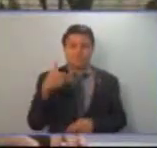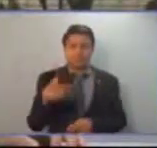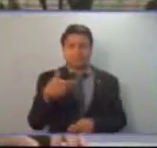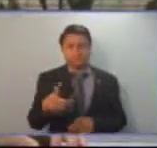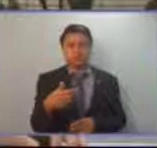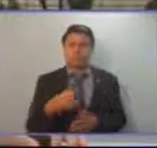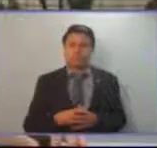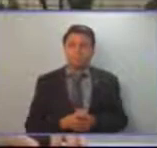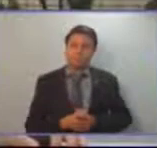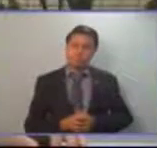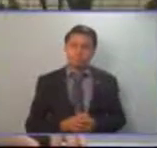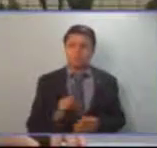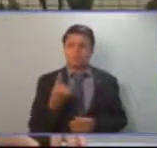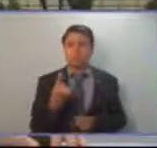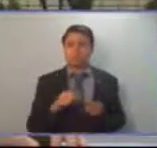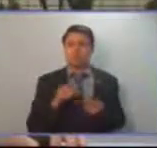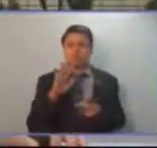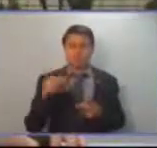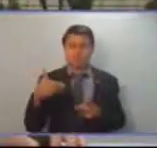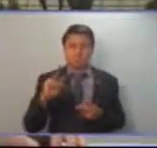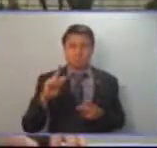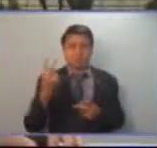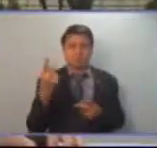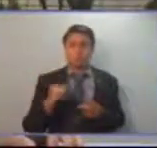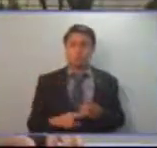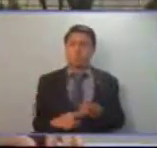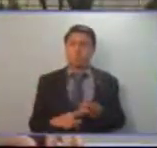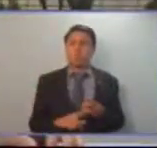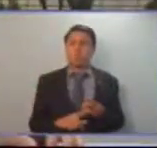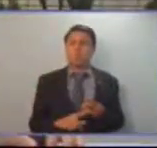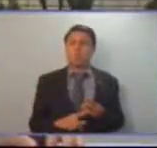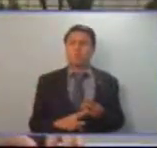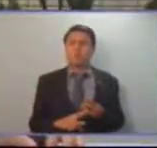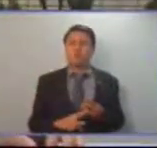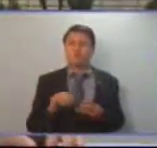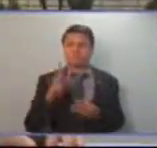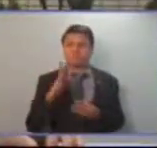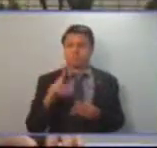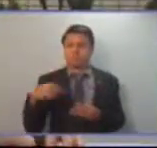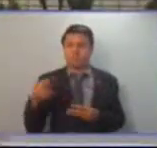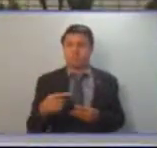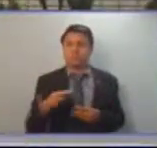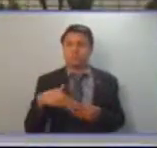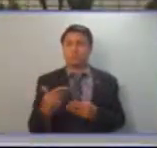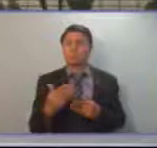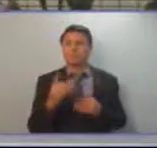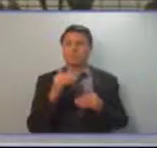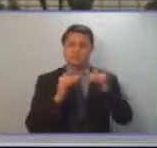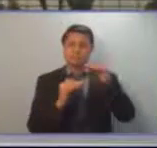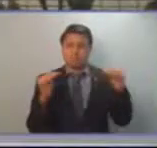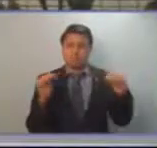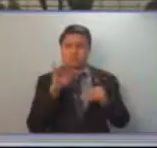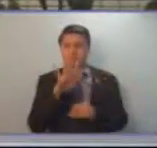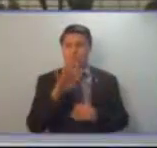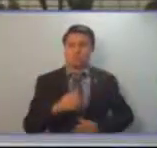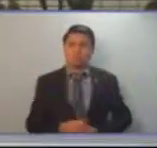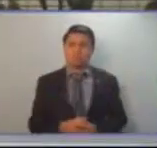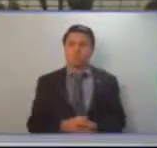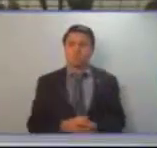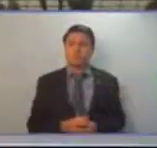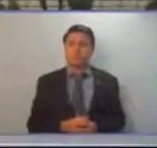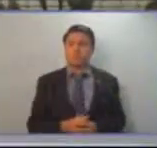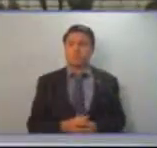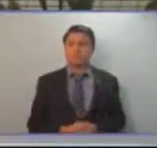para la primera, 5 para el segundo turno y 4 el otro, y después nivelarse en 5.